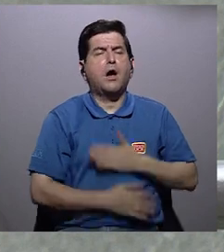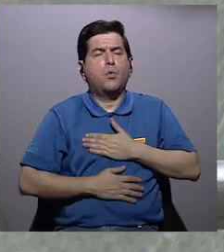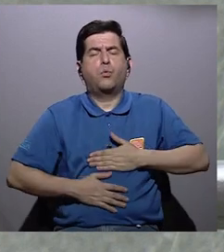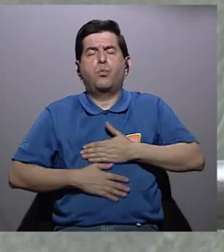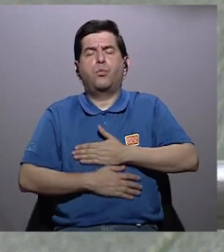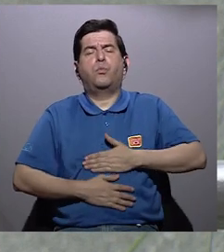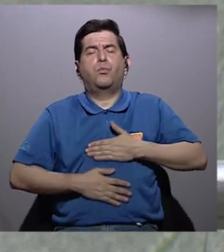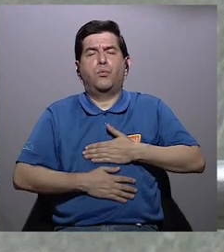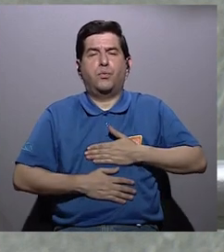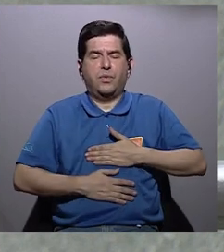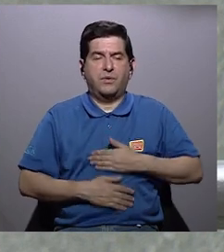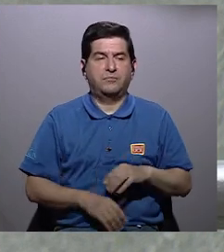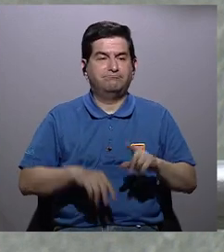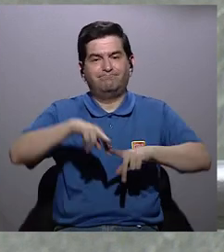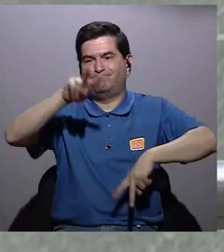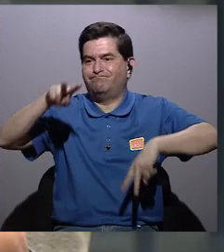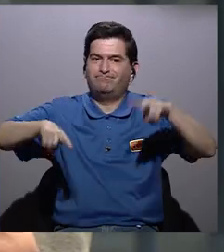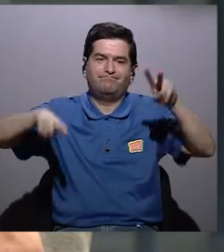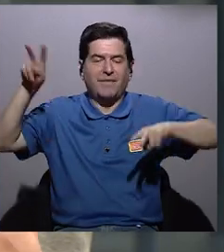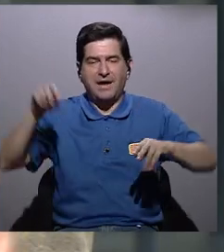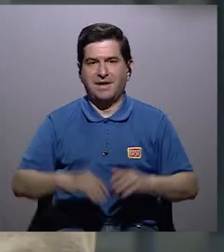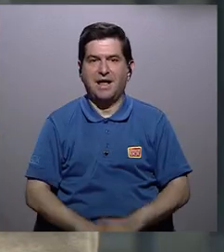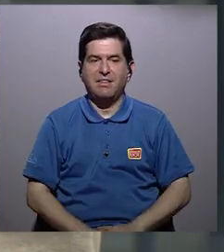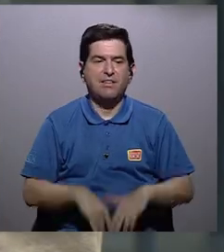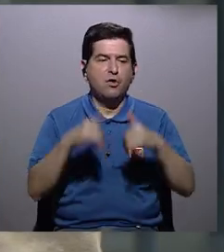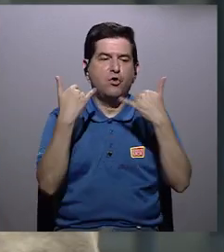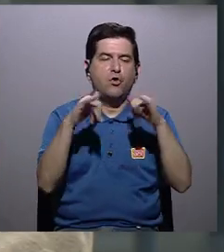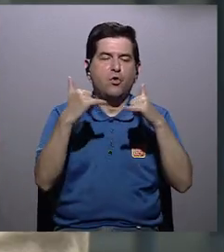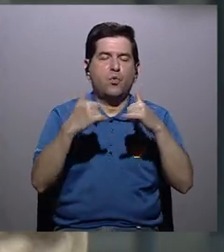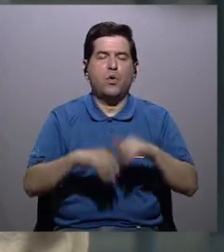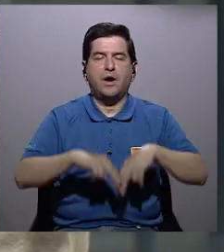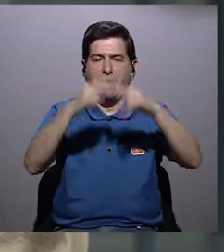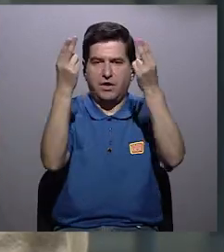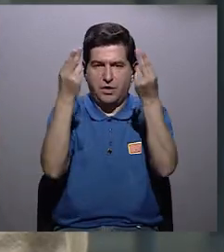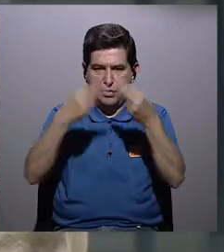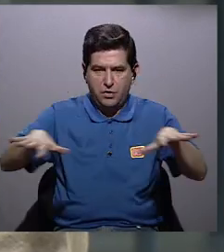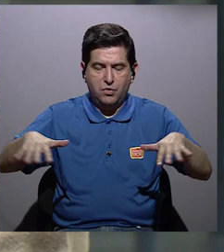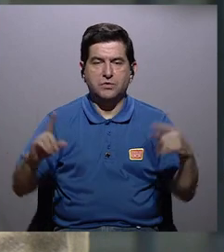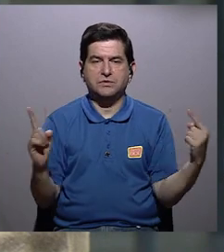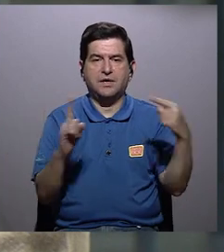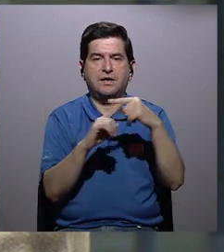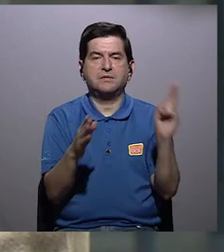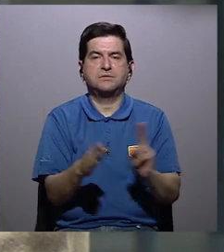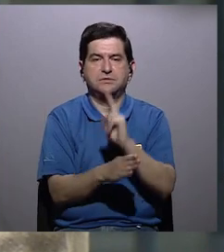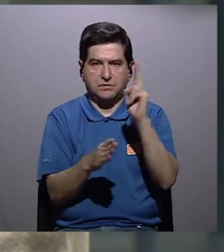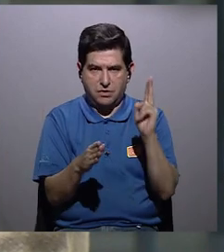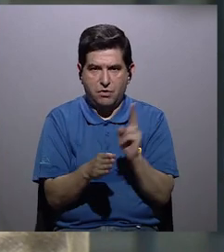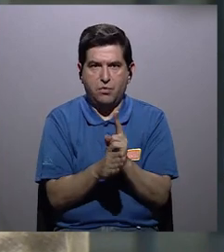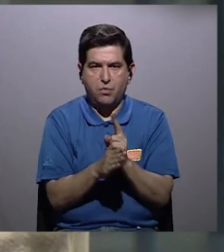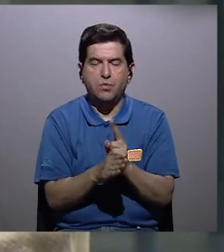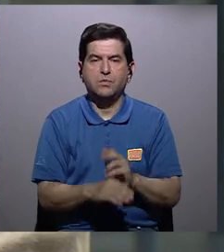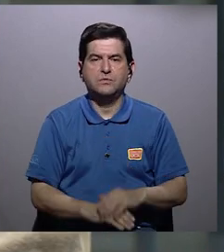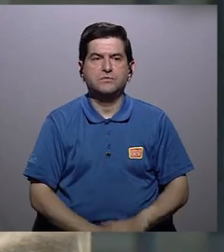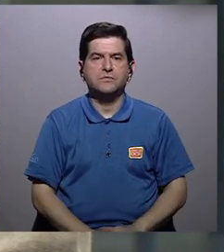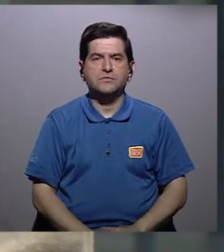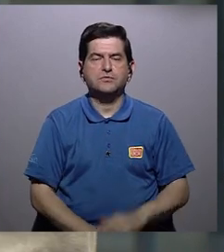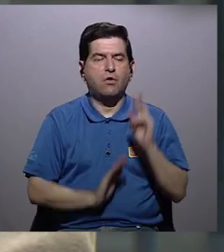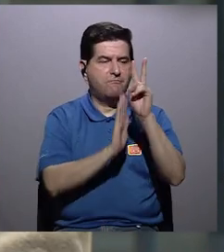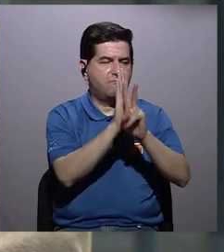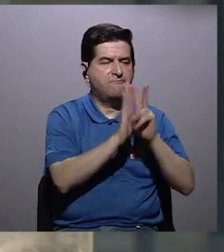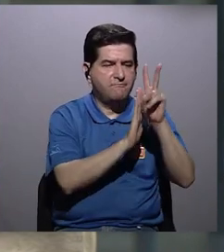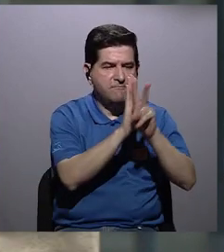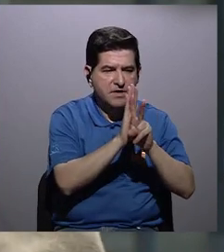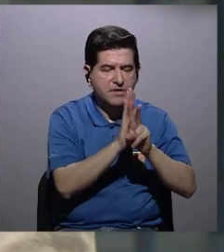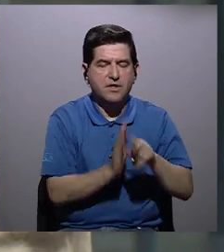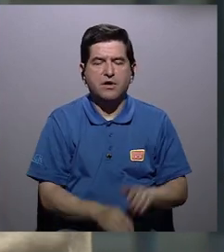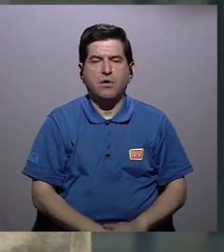que el entretenimiento va muy variado, desde juegos en línea hasta el consumo de videos, el